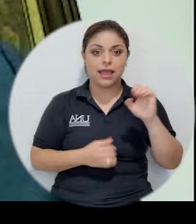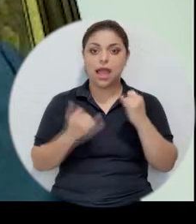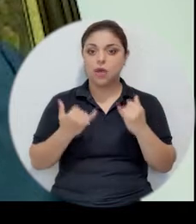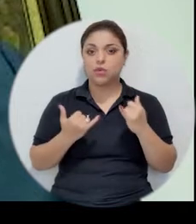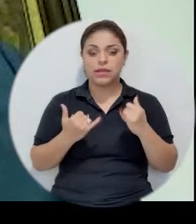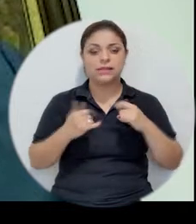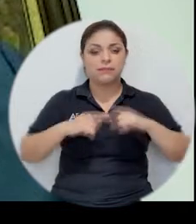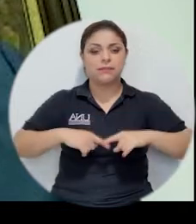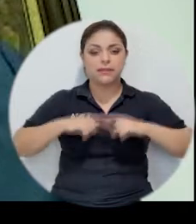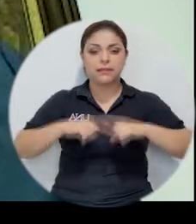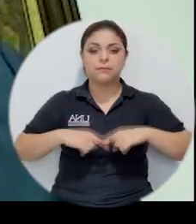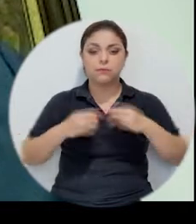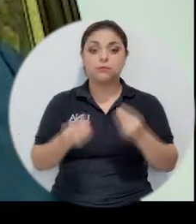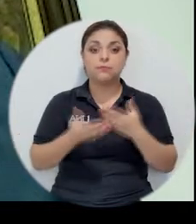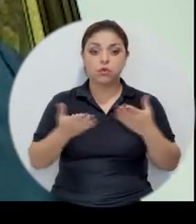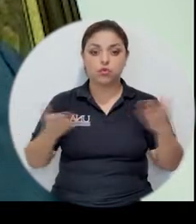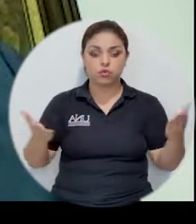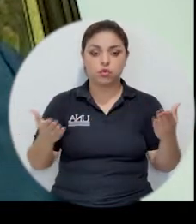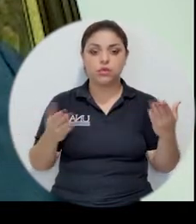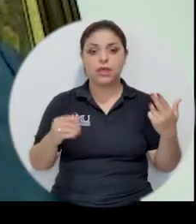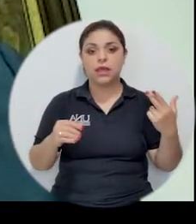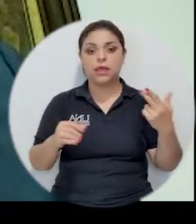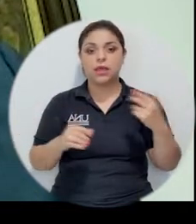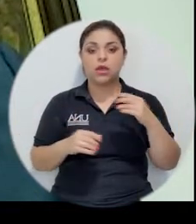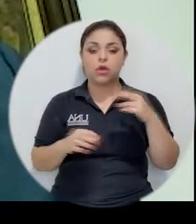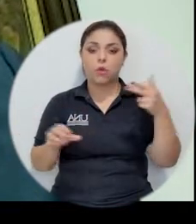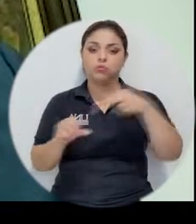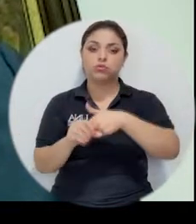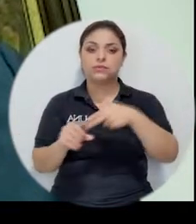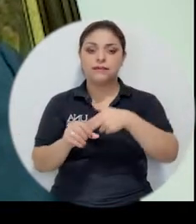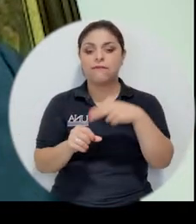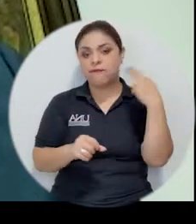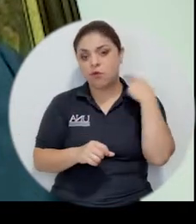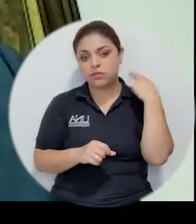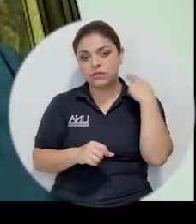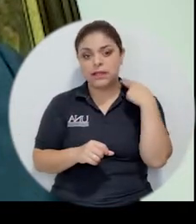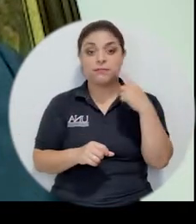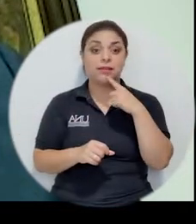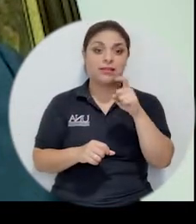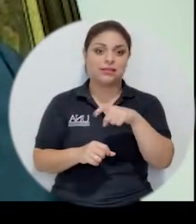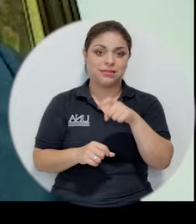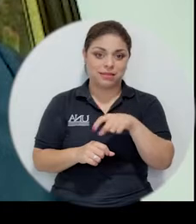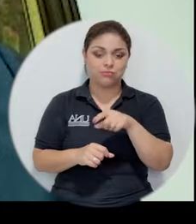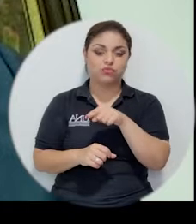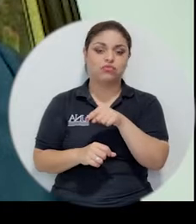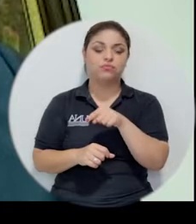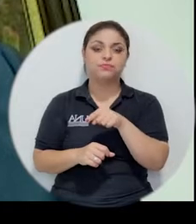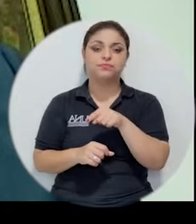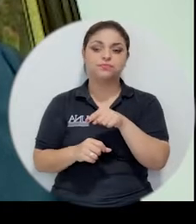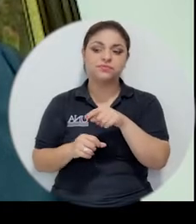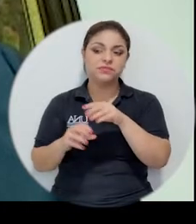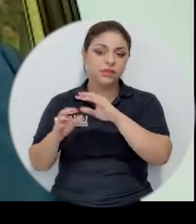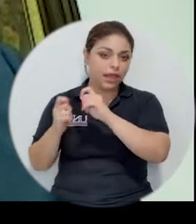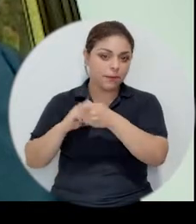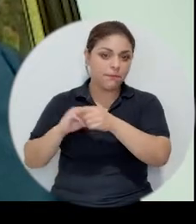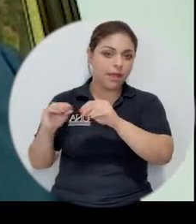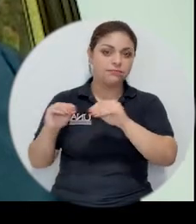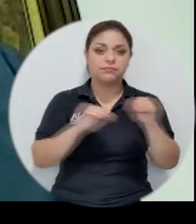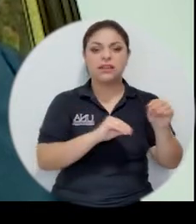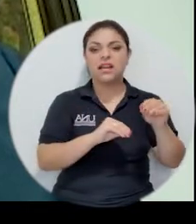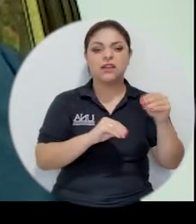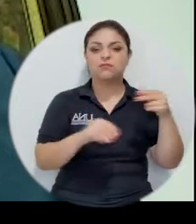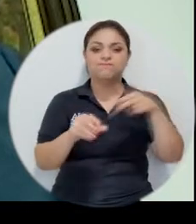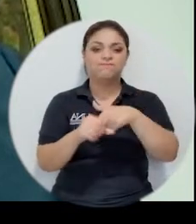Ahorita estamos dependiendo de productos, combustibles fósiles y necesitamos ir migrando esa matriz a